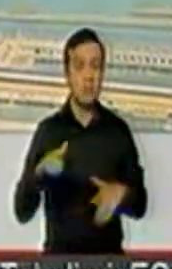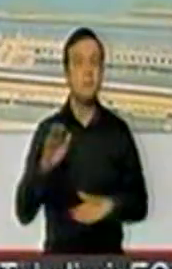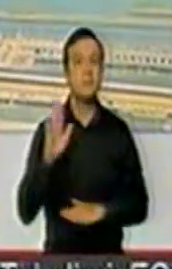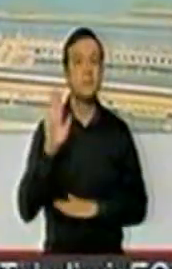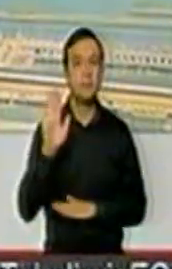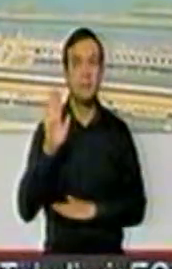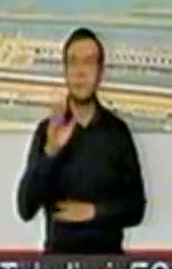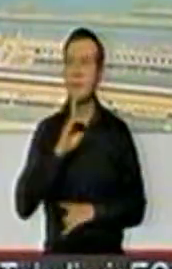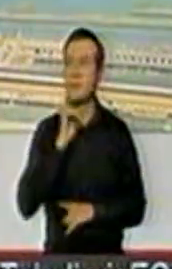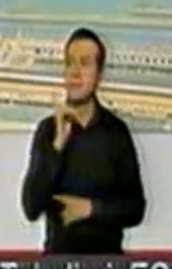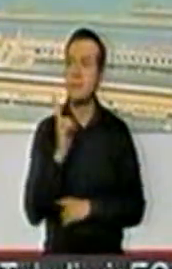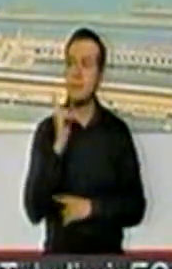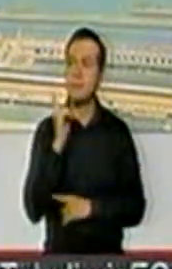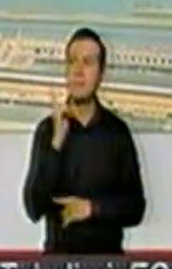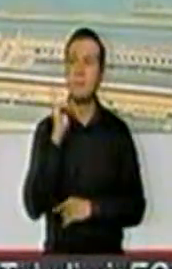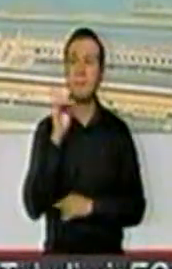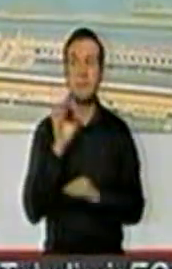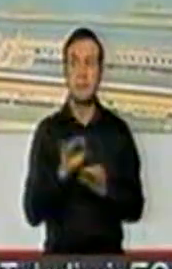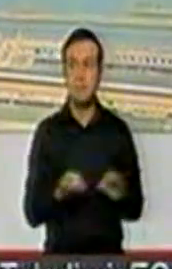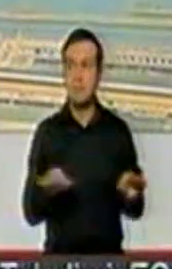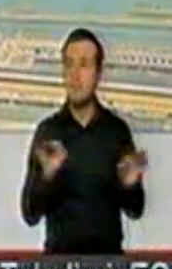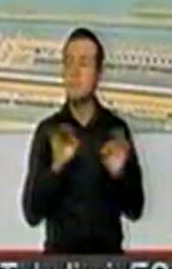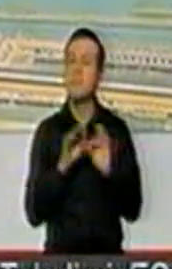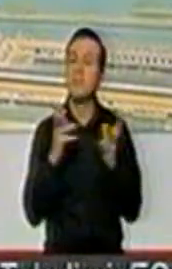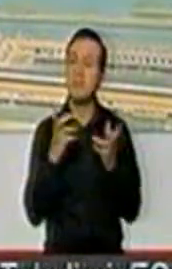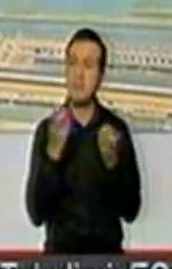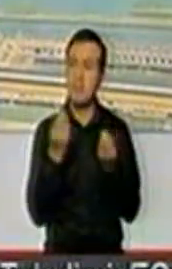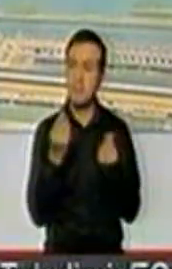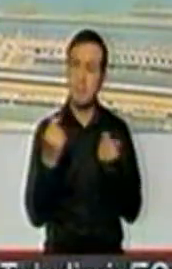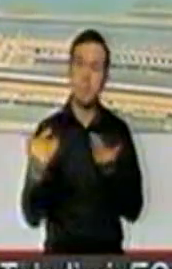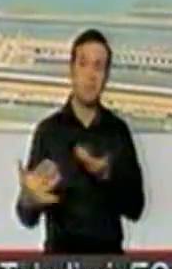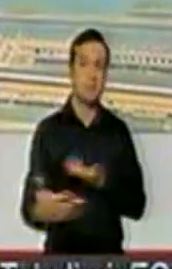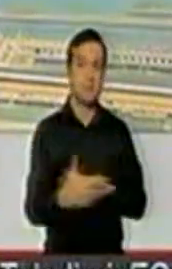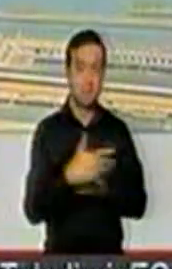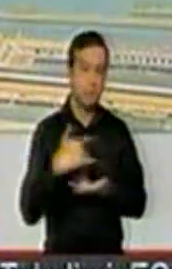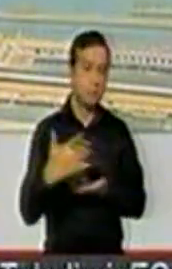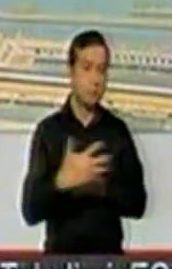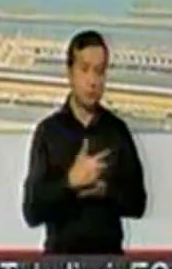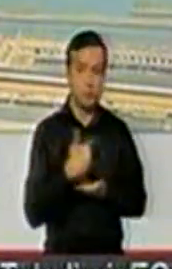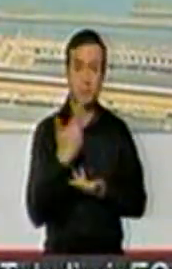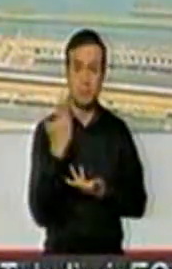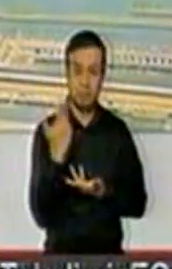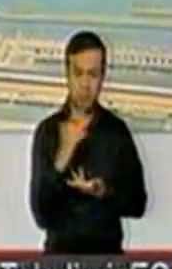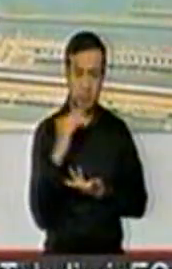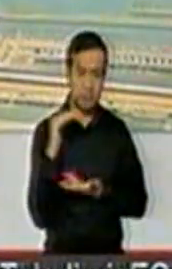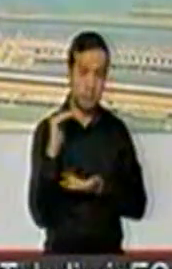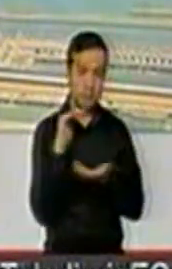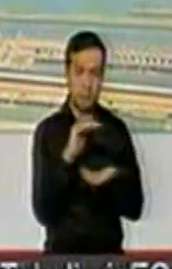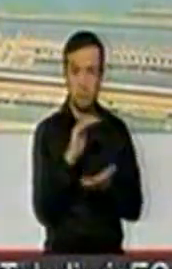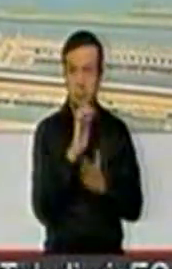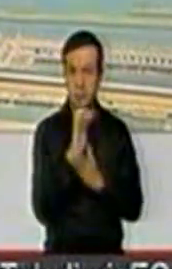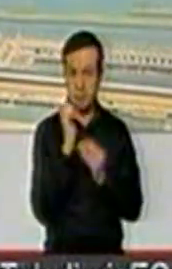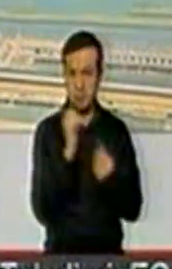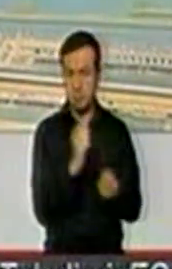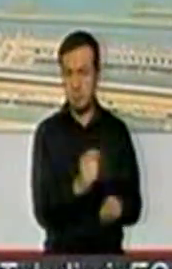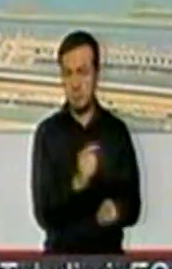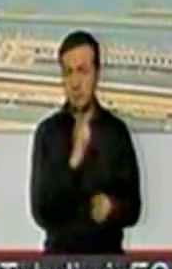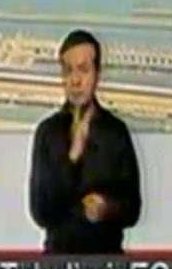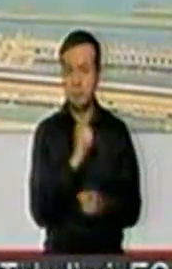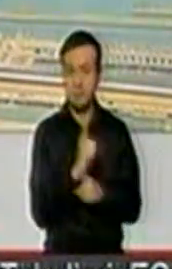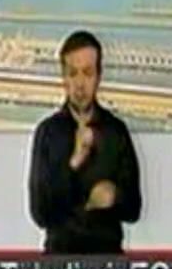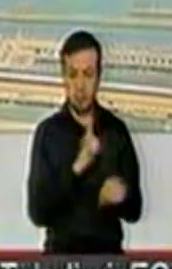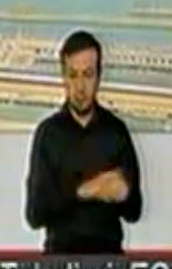estamos de manera importante buscando estos recursos que están por aterrizar en el Ecuador a